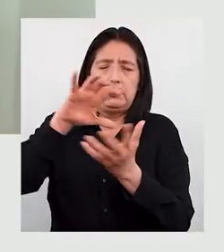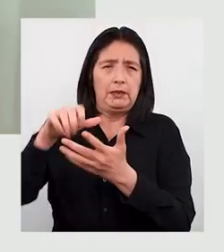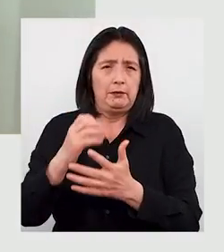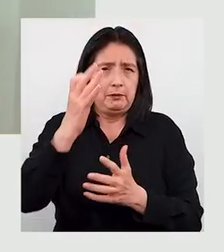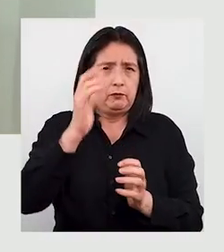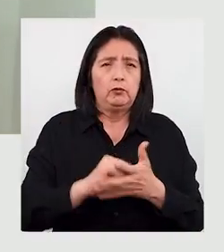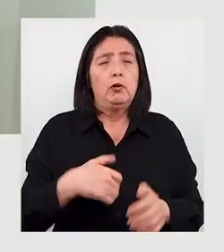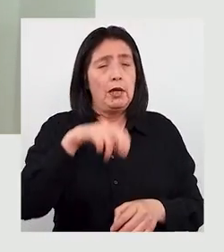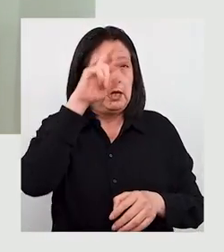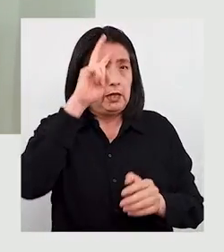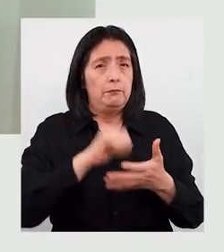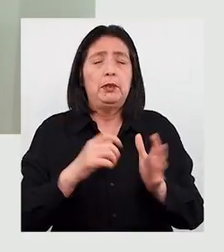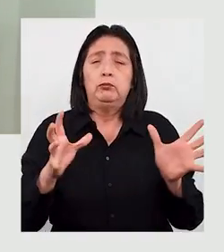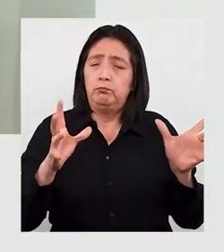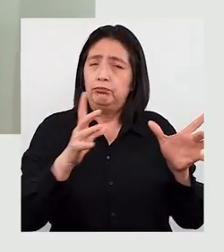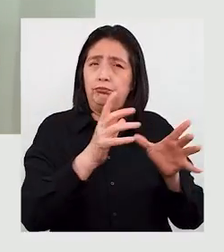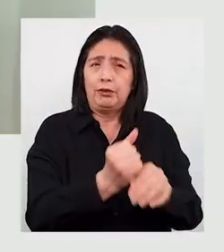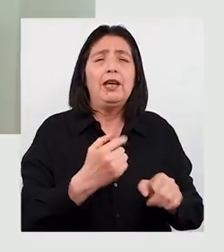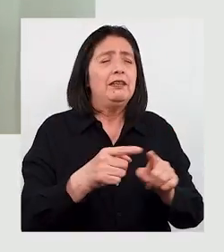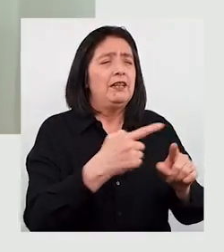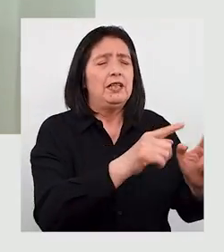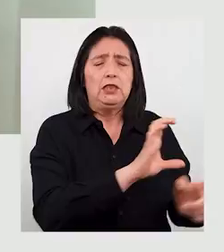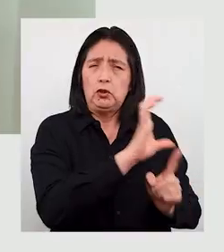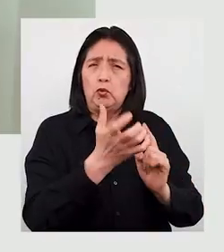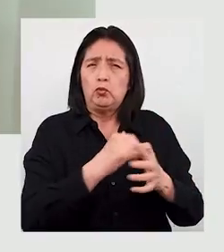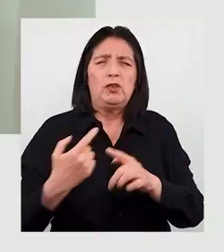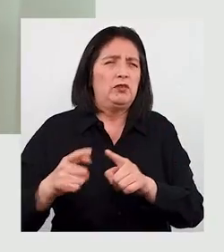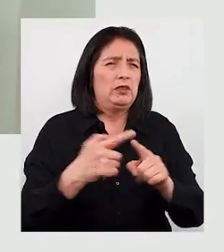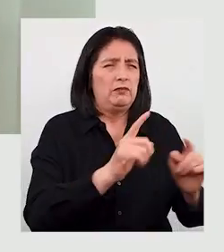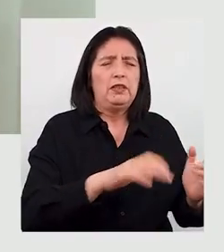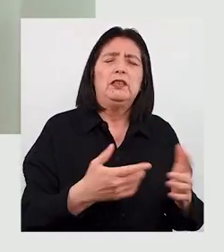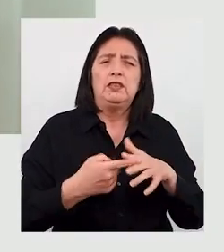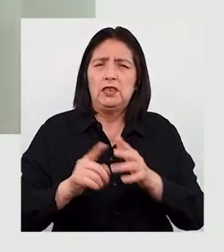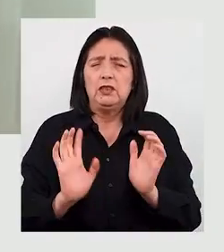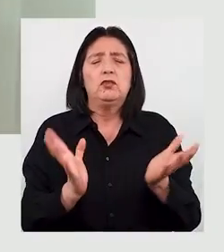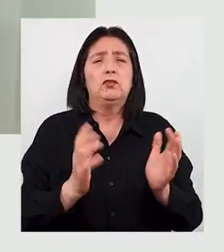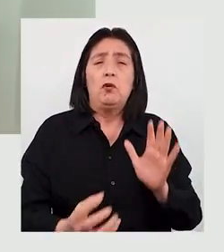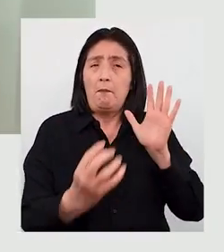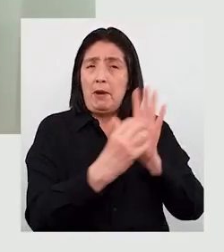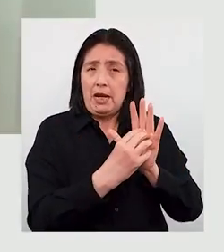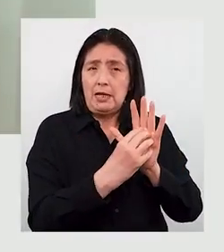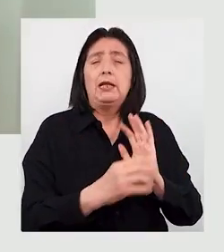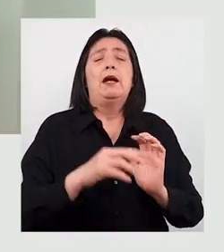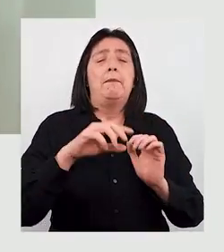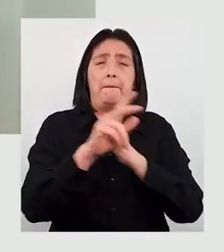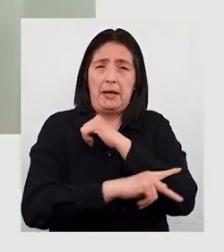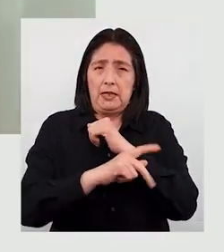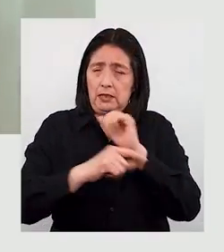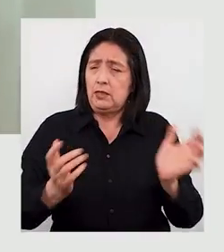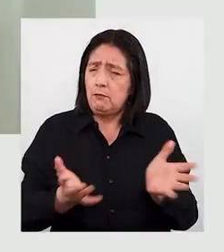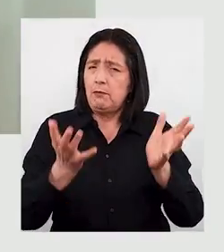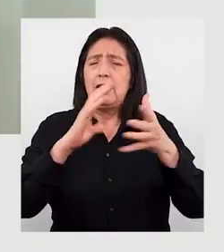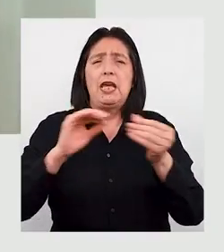Perú es la síntesis de expresiones culturales con diversos orígenes y es a través de su marca país que promueve tanto